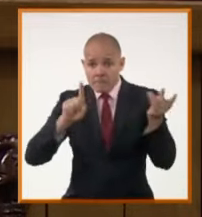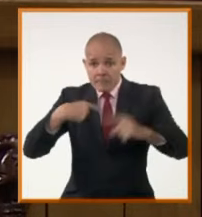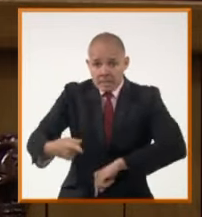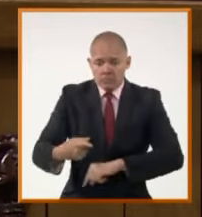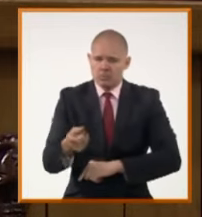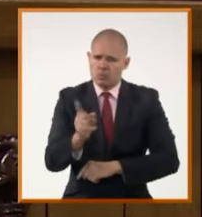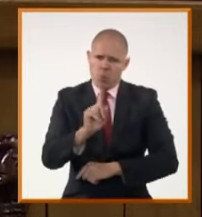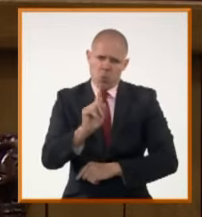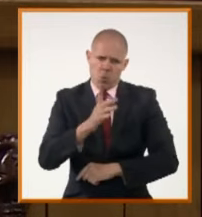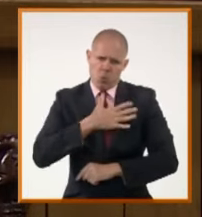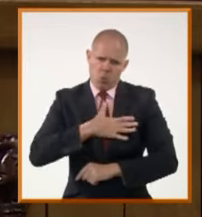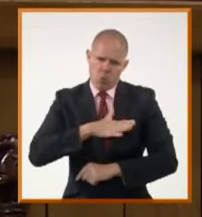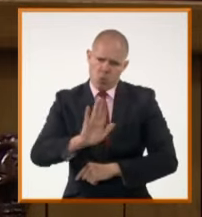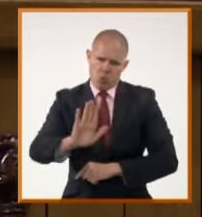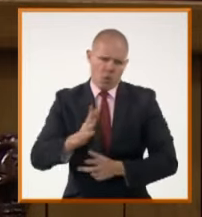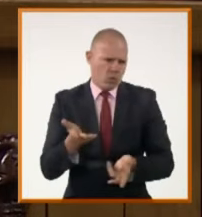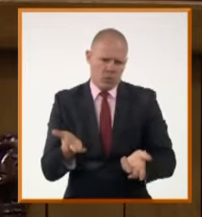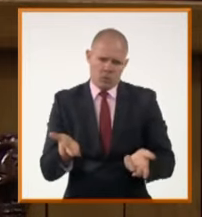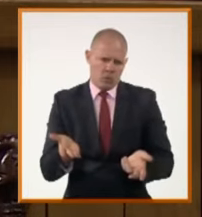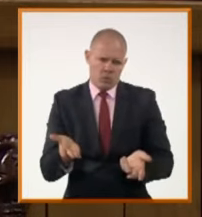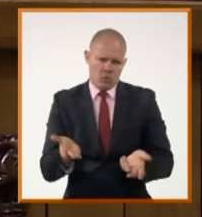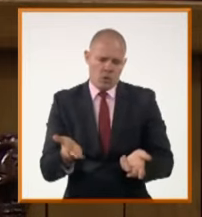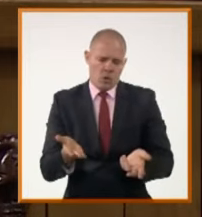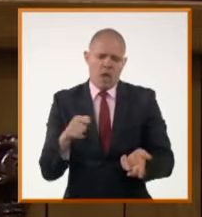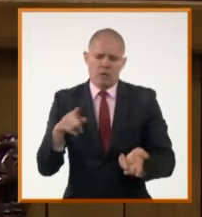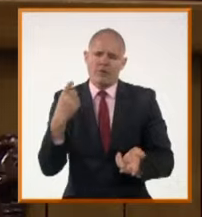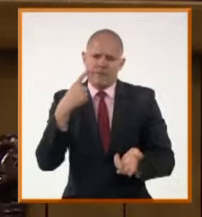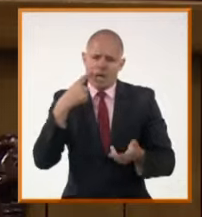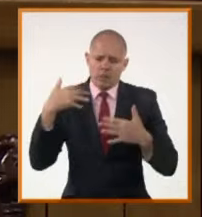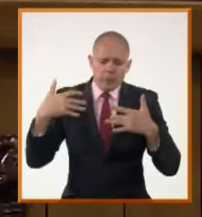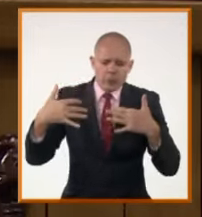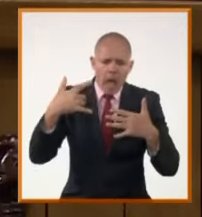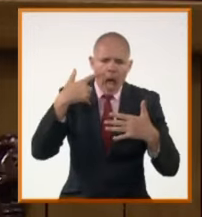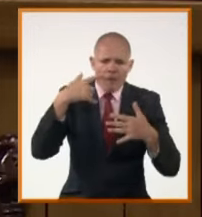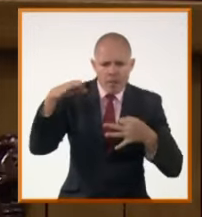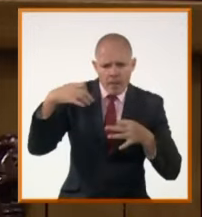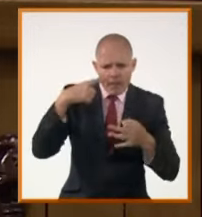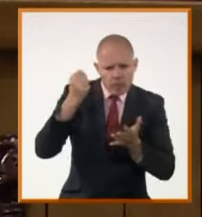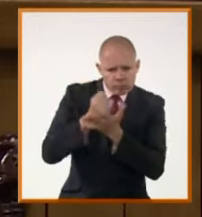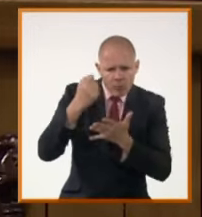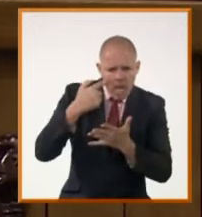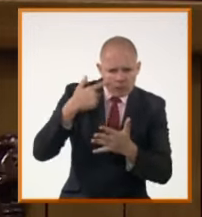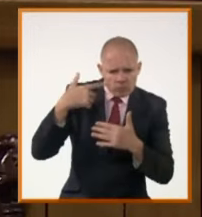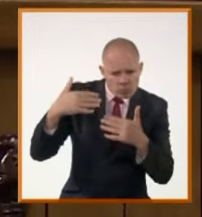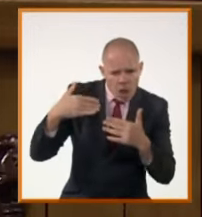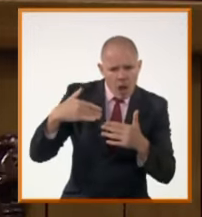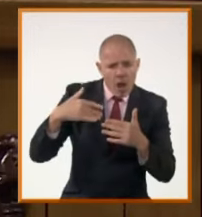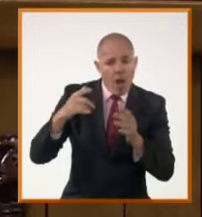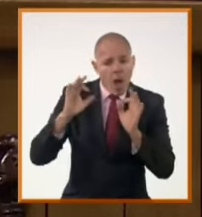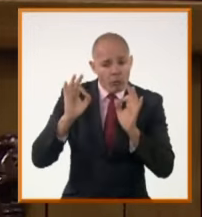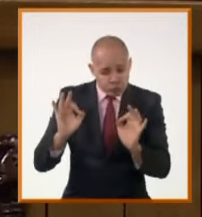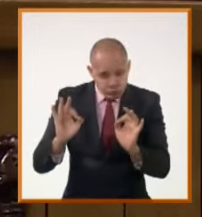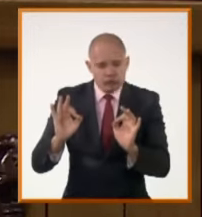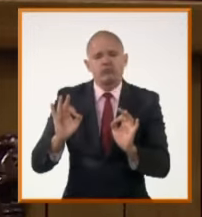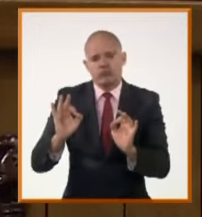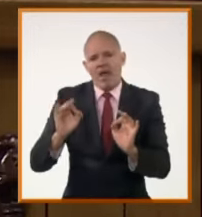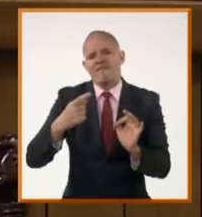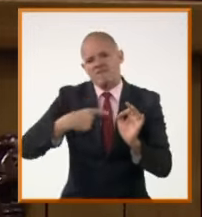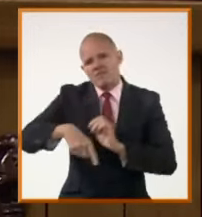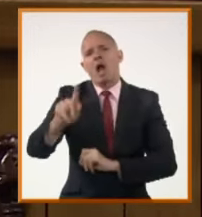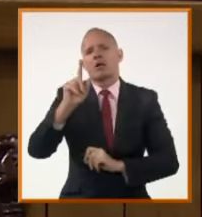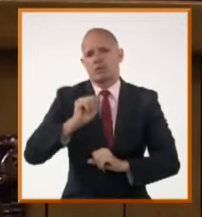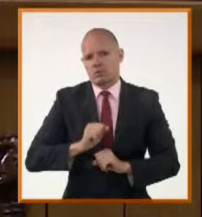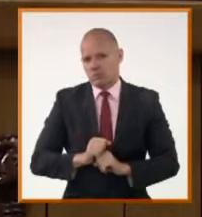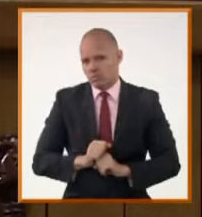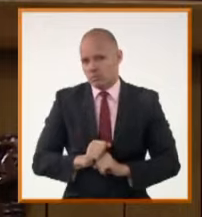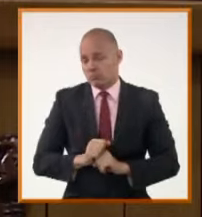transferir esto a los municipios. Es decir, una de las primeras decisiones es que esto se va a aprobar a nivel de municipio.